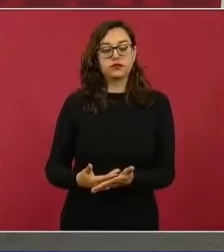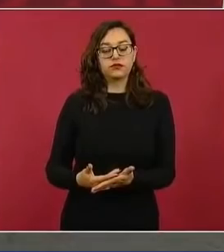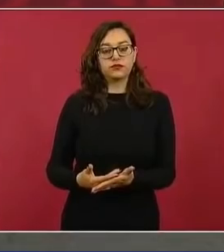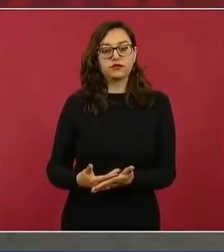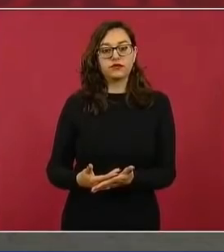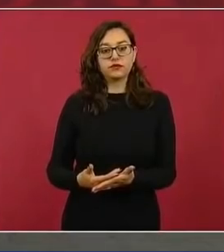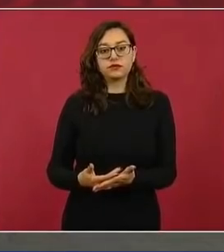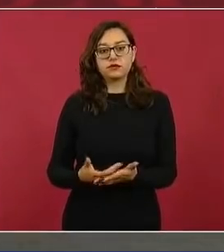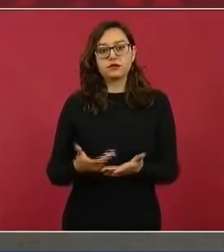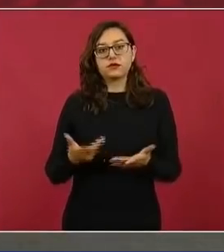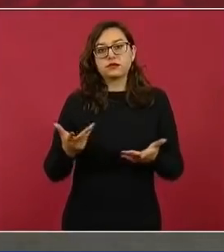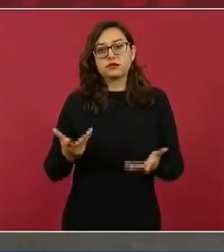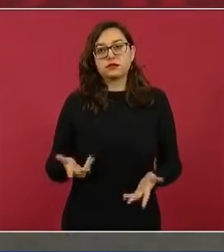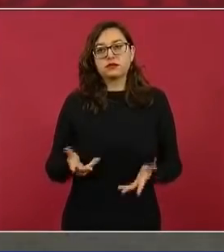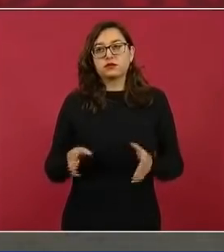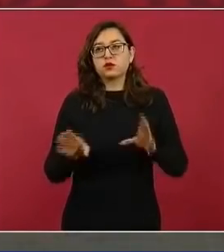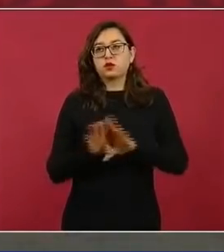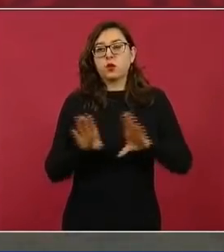de